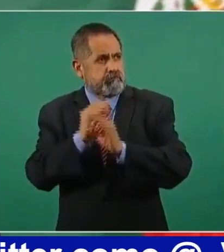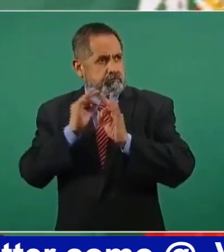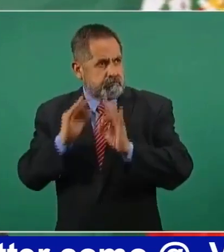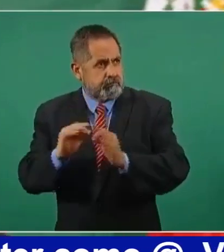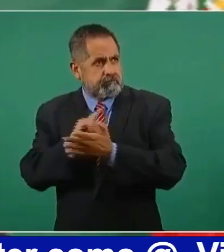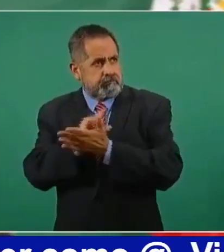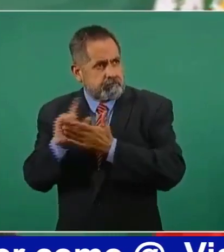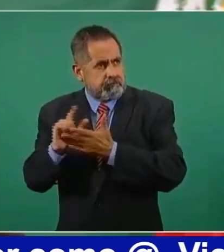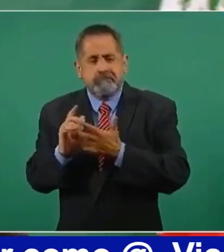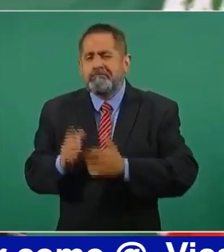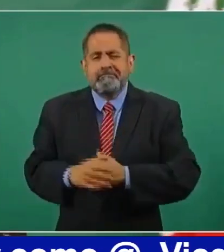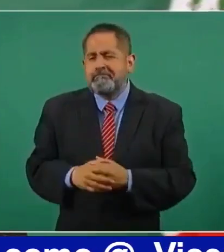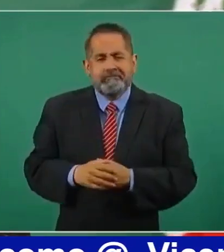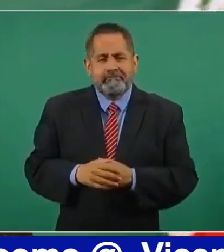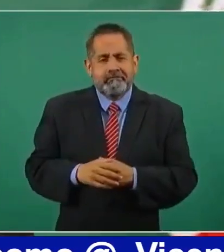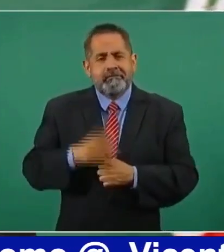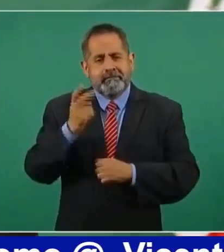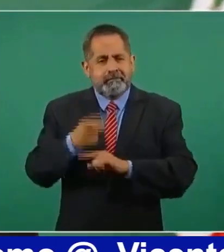pero ahí está la clave.